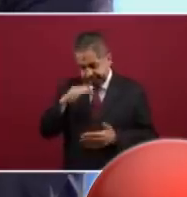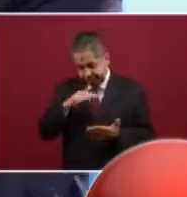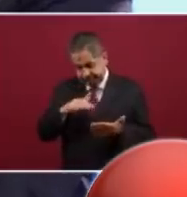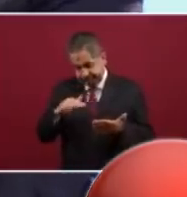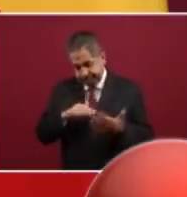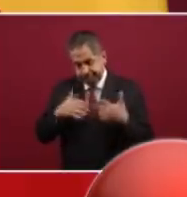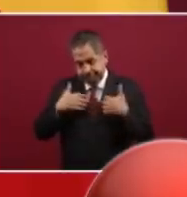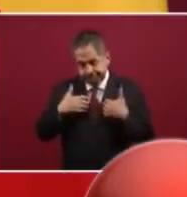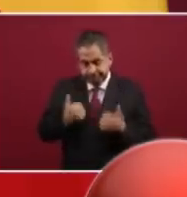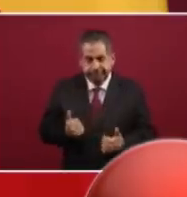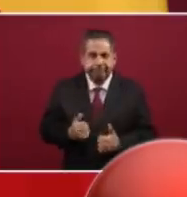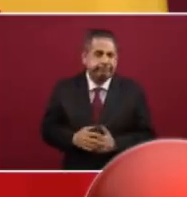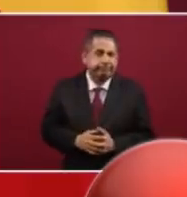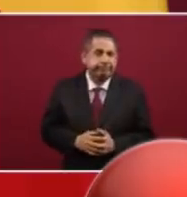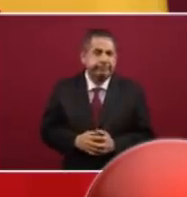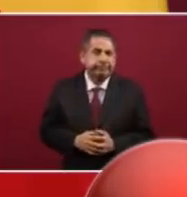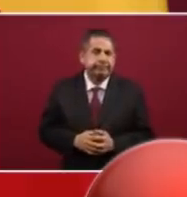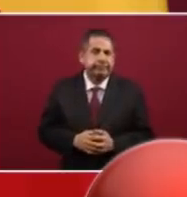para